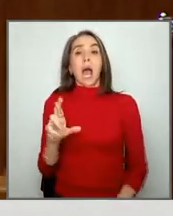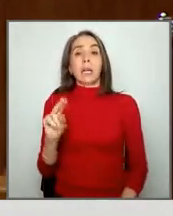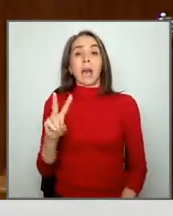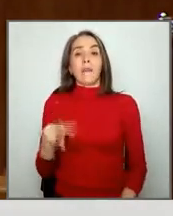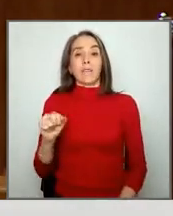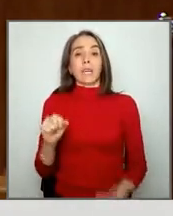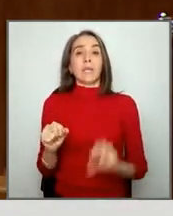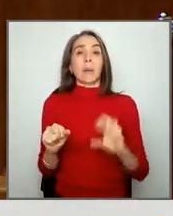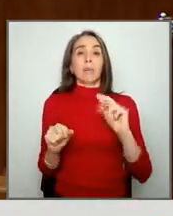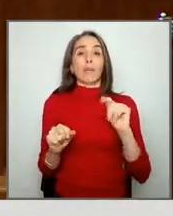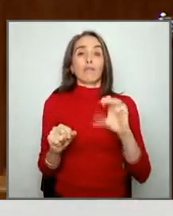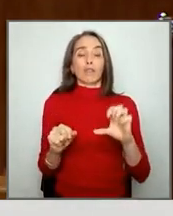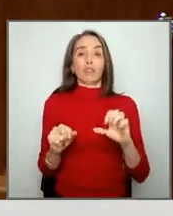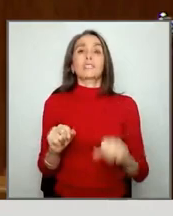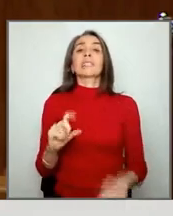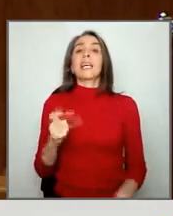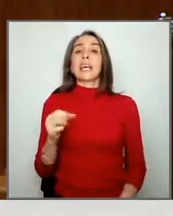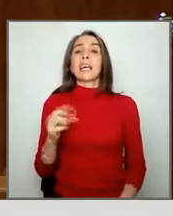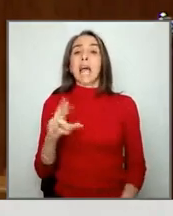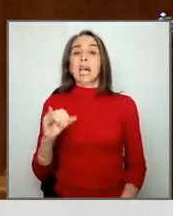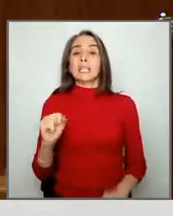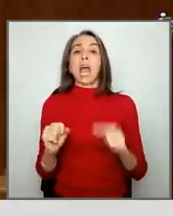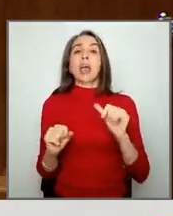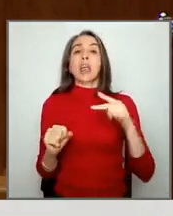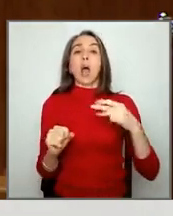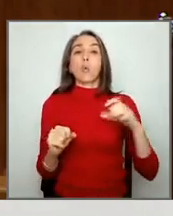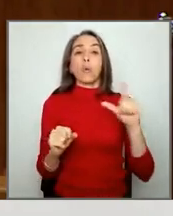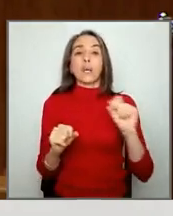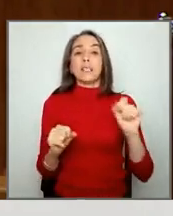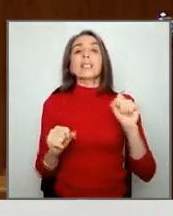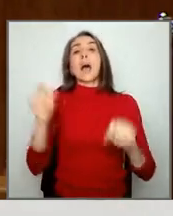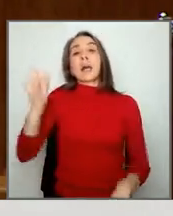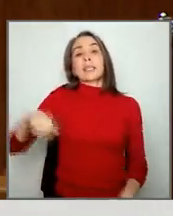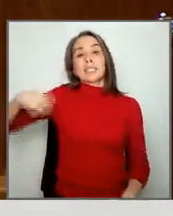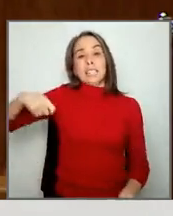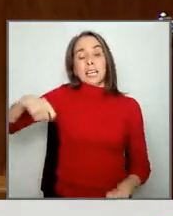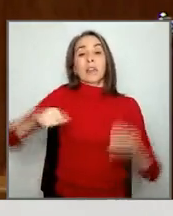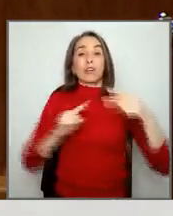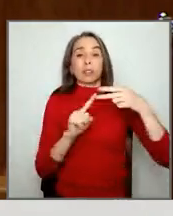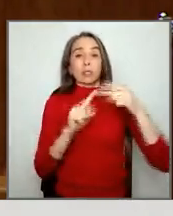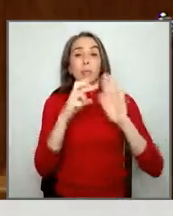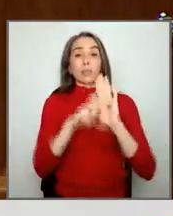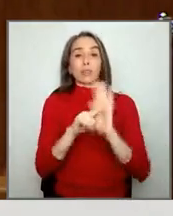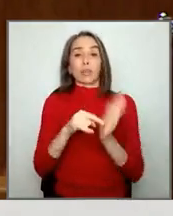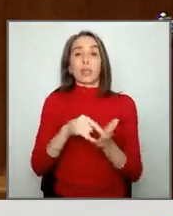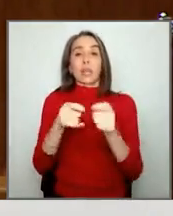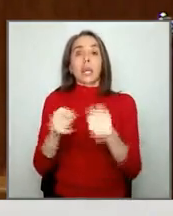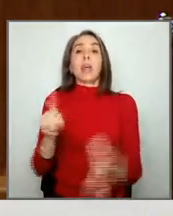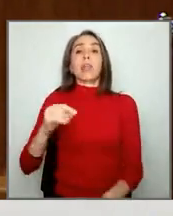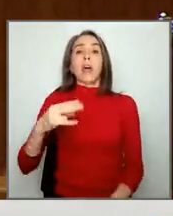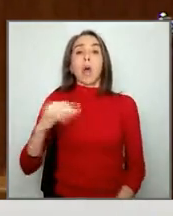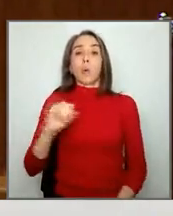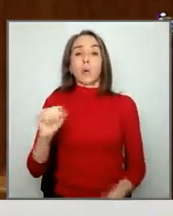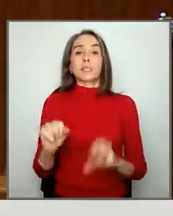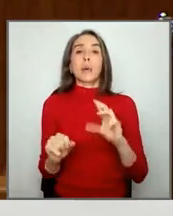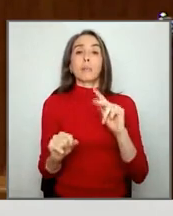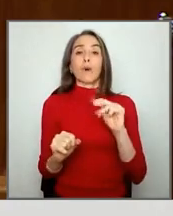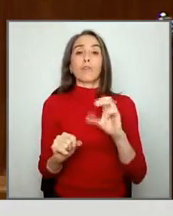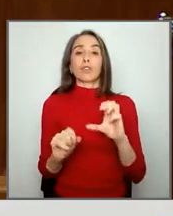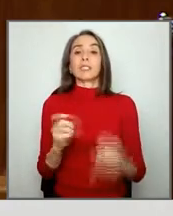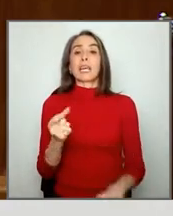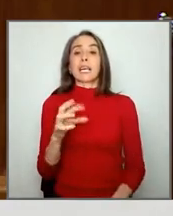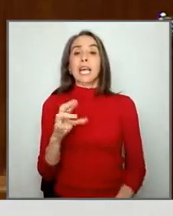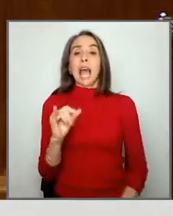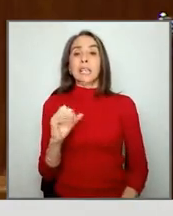Espinoza García y sanhueza y la segunda de los senadores señor aproboste y señores Espinosa García lagos y